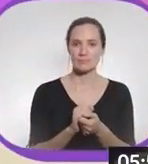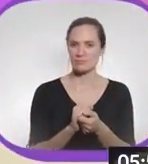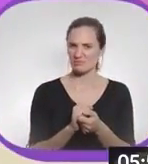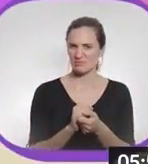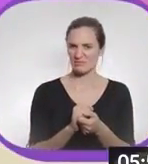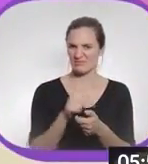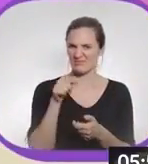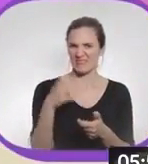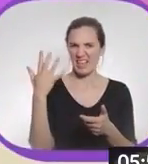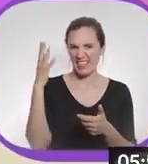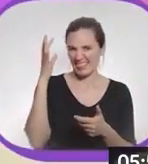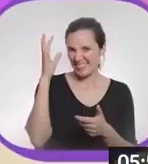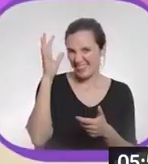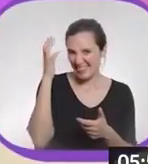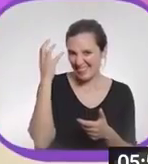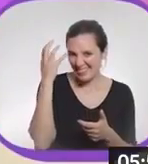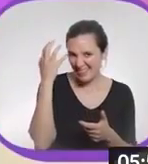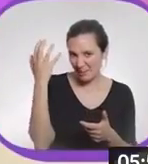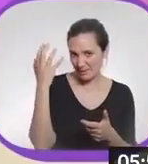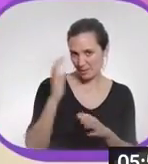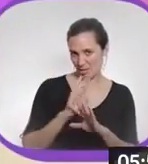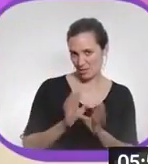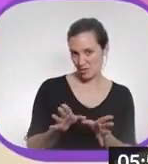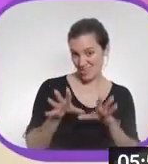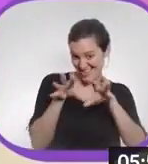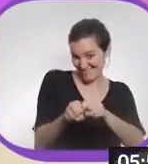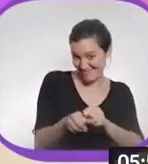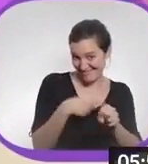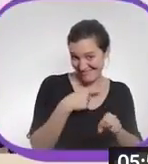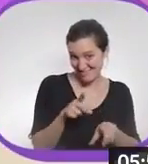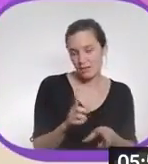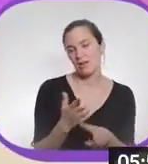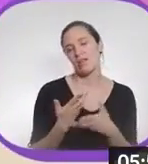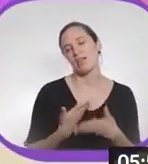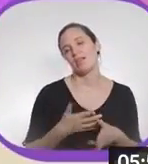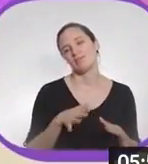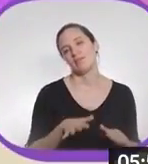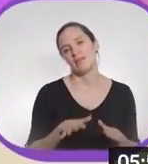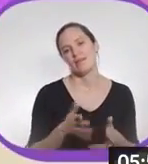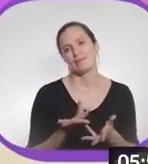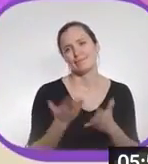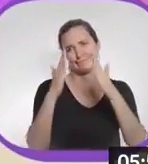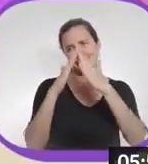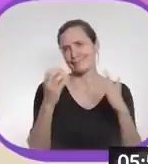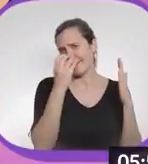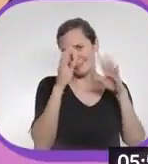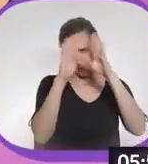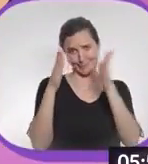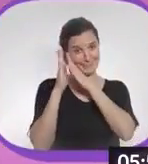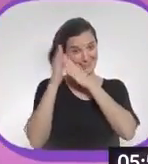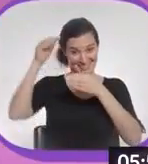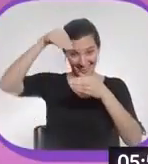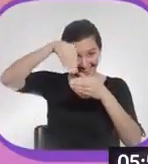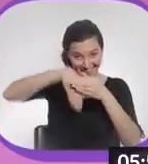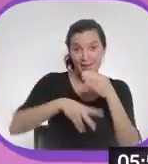¡Timmy! ¡Esto ya es demasiado! ¡No querrás que Vicky te capture! ¡Relájate, Wanda! Mientras esté el circo en mi habitación,